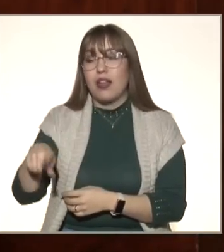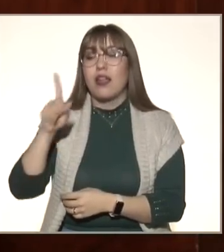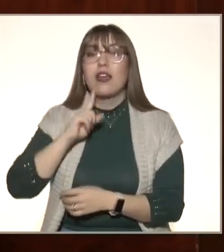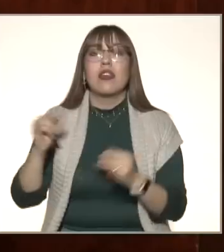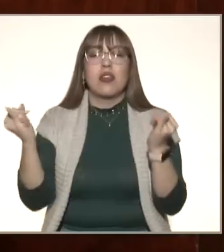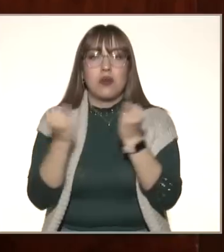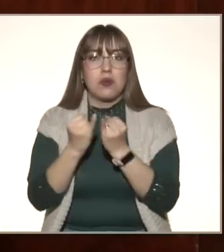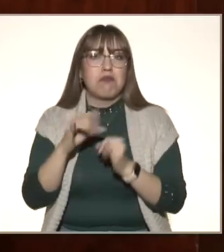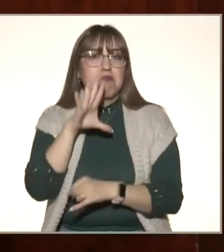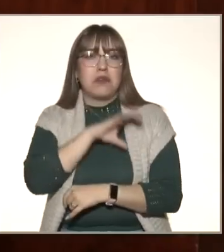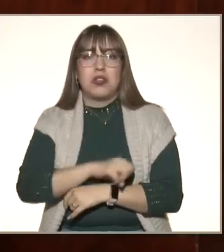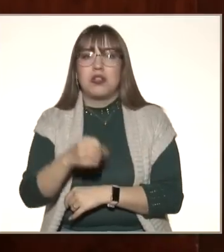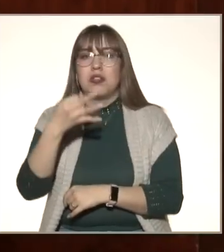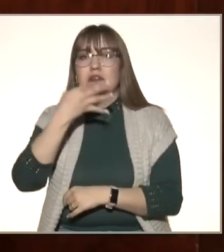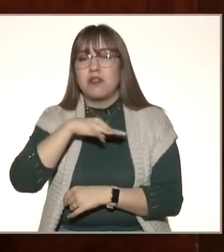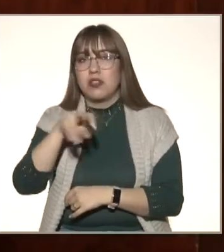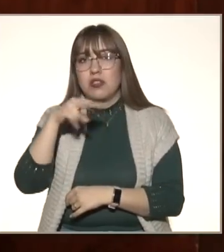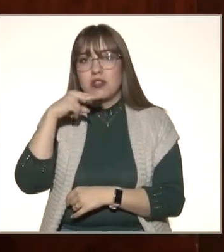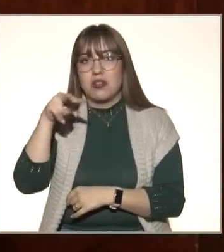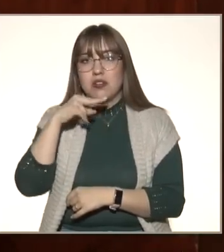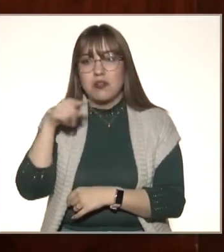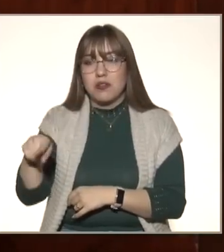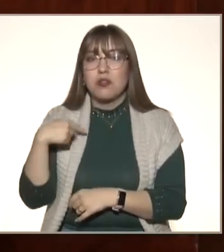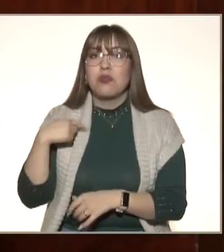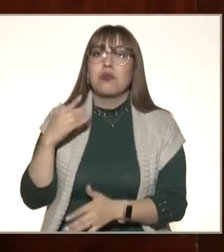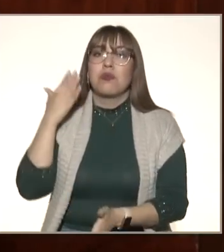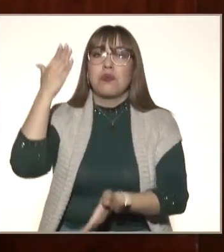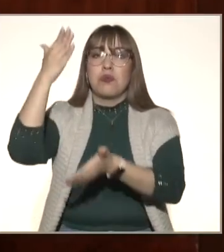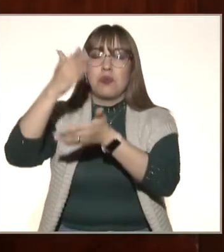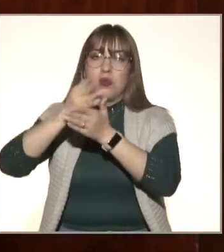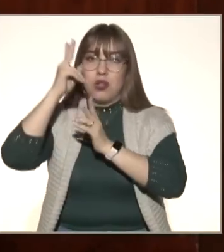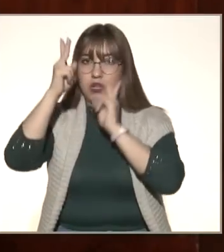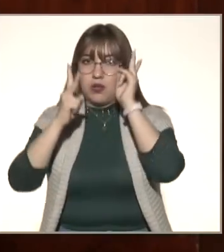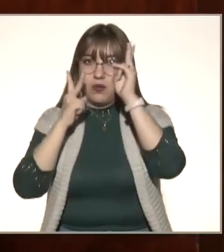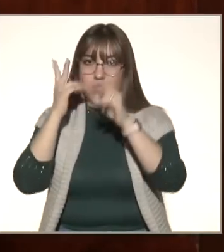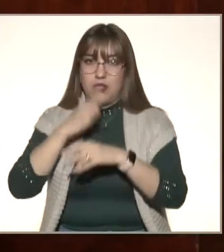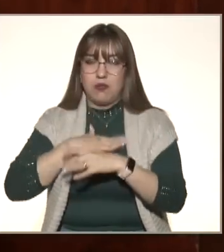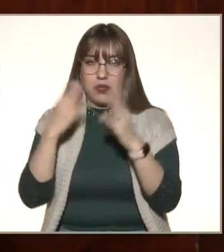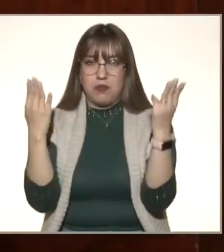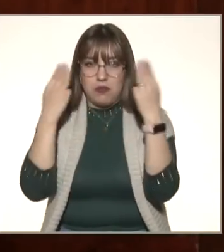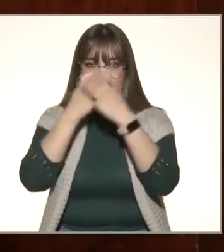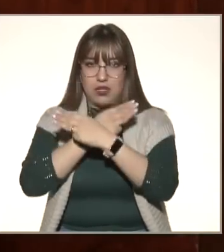Navidad. Es una etapa para visitar a su madrina, quien la crió